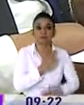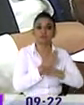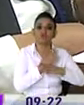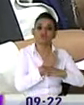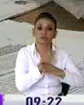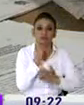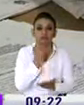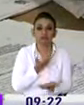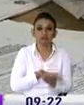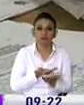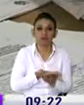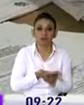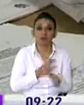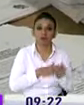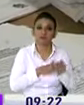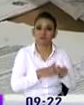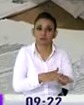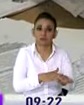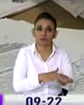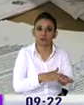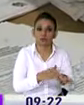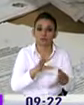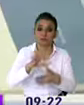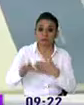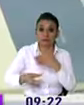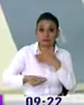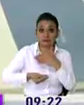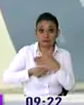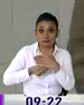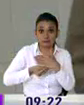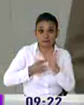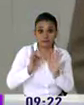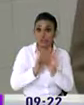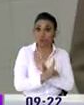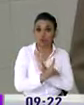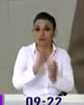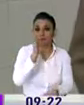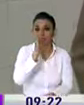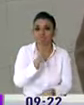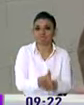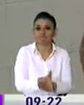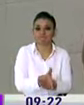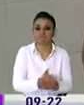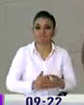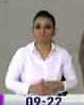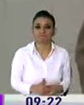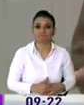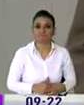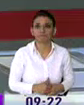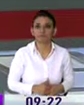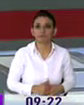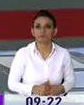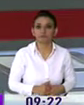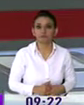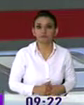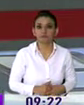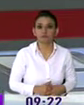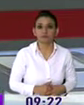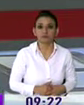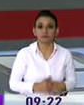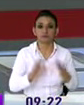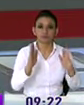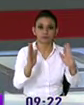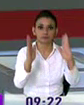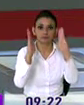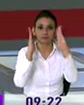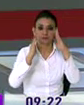alegatos legales que desestimen la glosa levantada en su contra. En Quito informó Adriana Rojas. Mucha atención